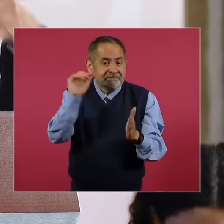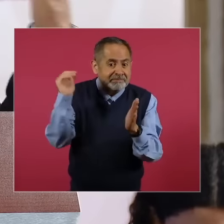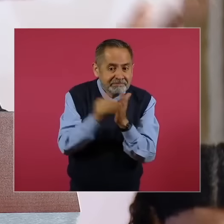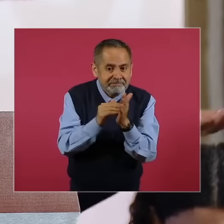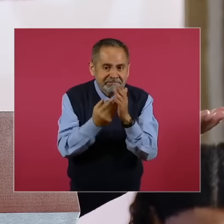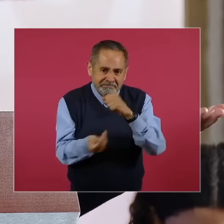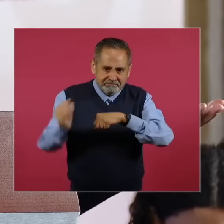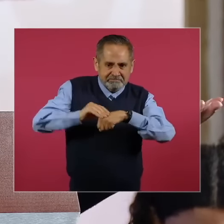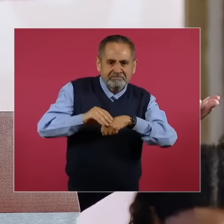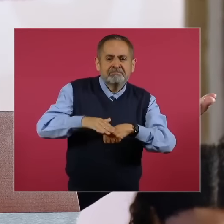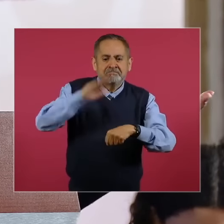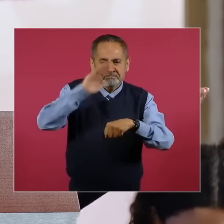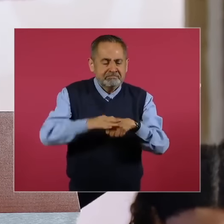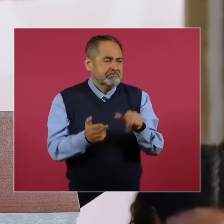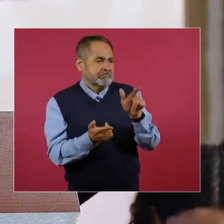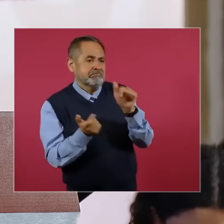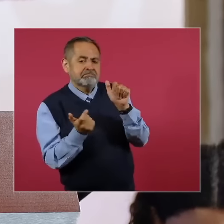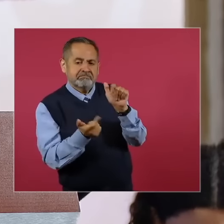más,